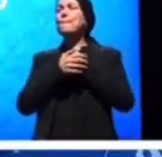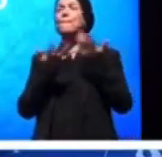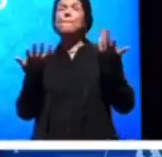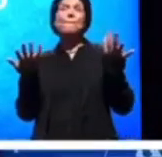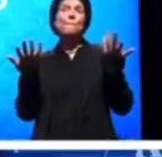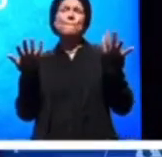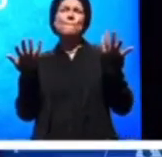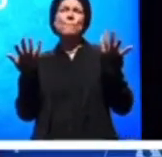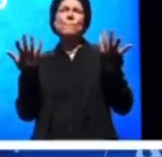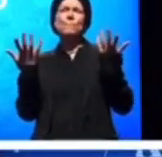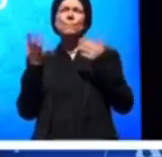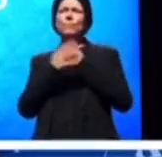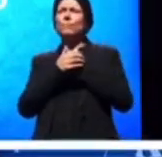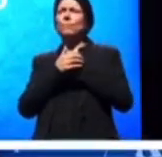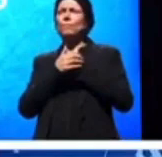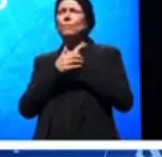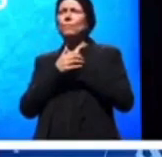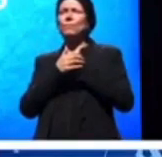En todo este camino